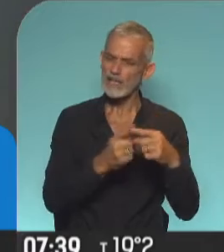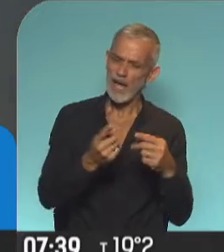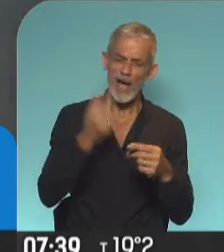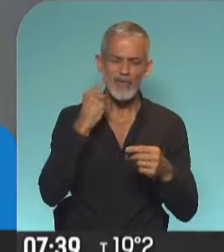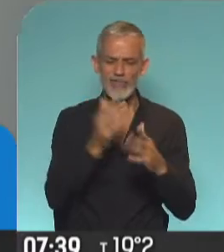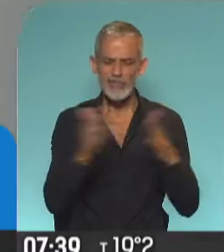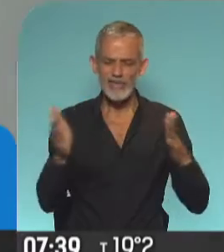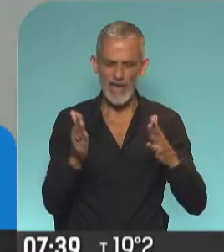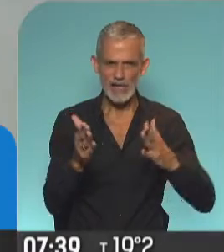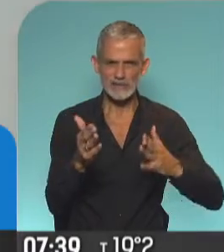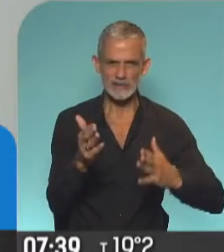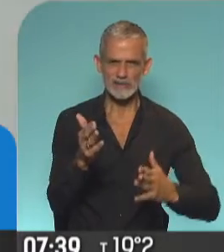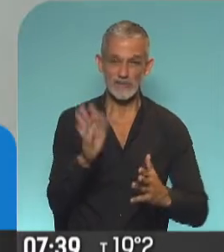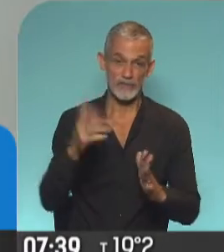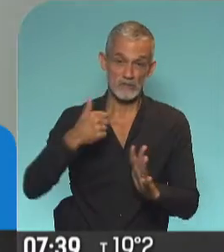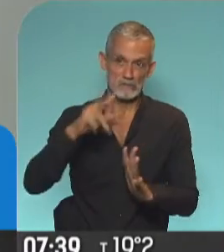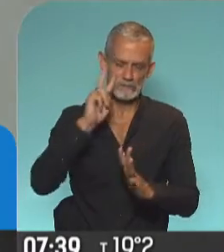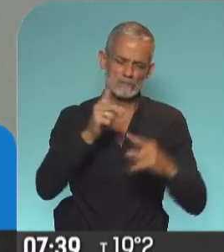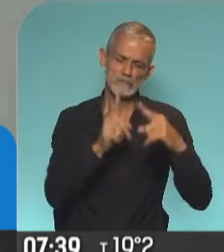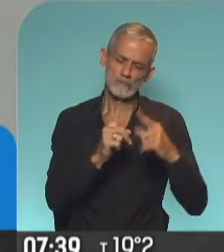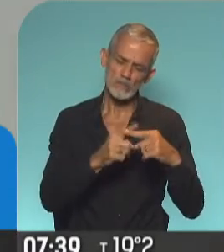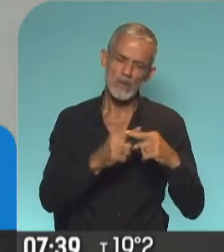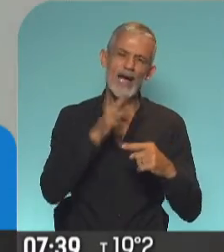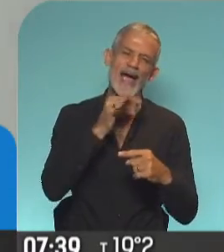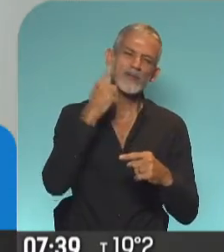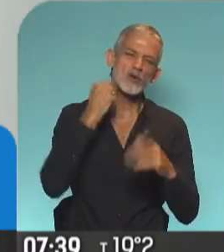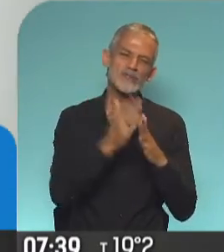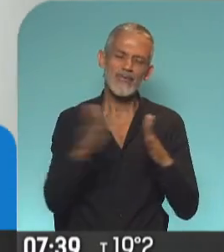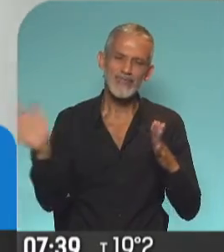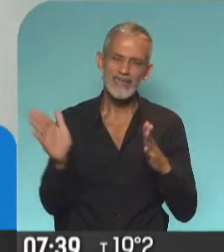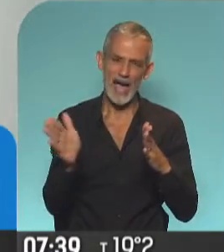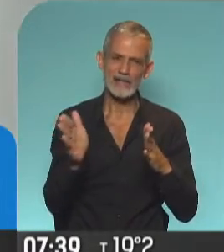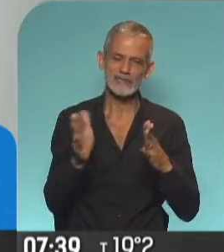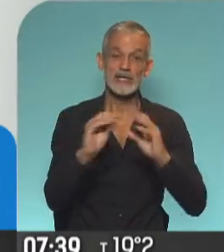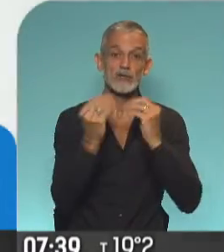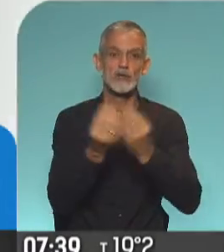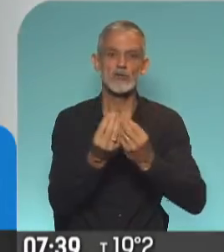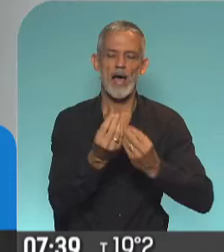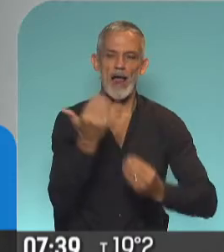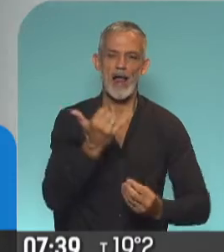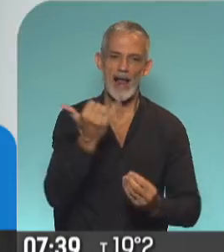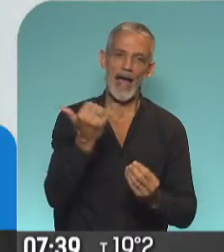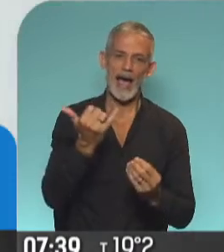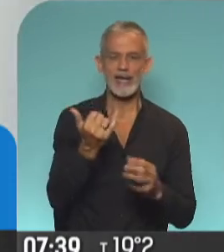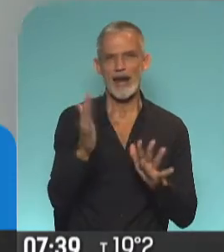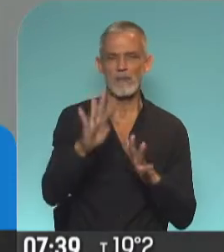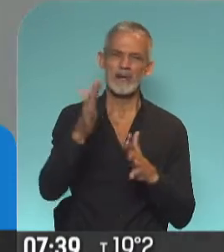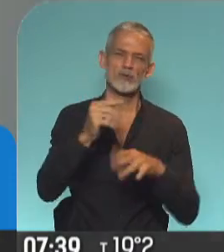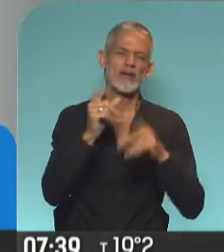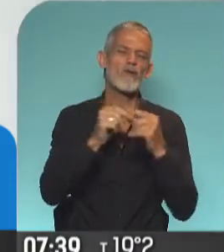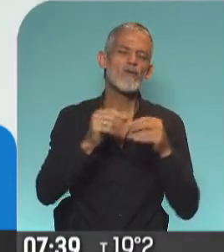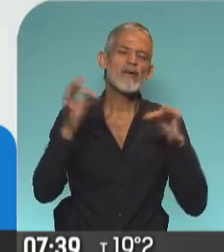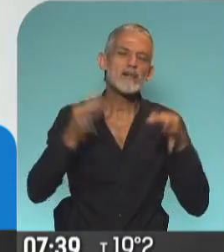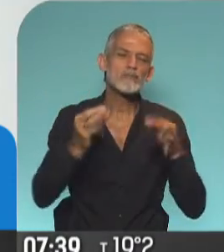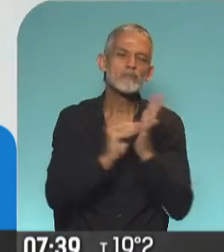yo acá tengo un claro que estoy viendo, si vos sacás la cuenta 14 días después, te da justo el